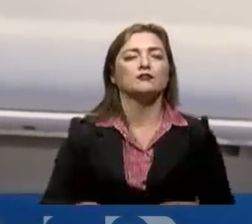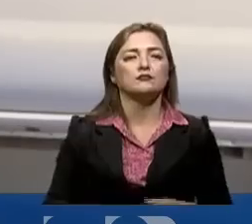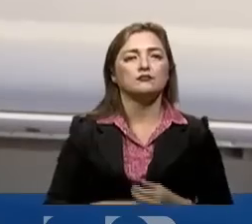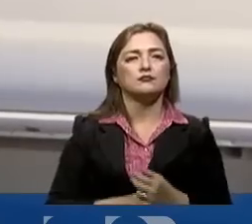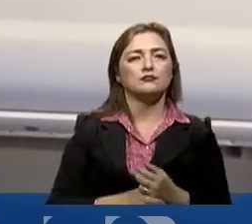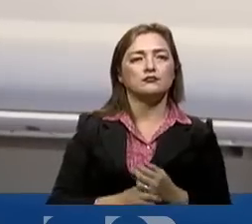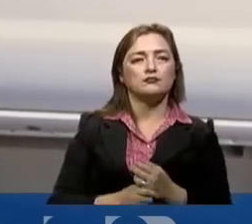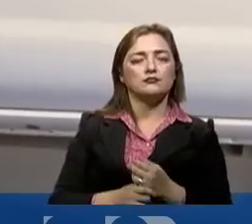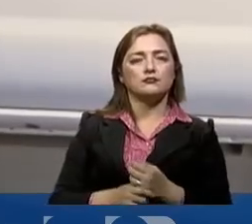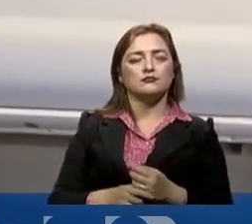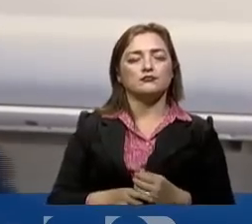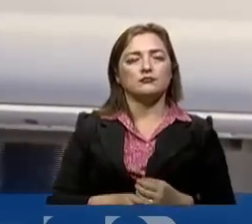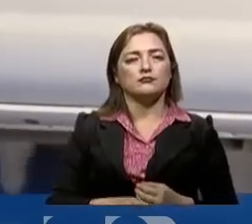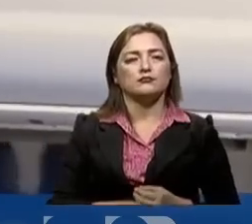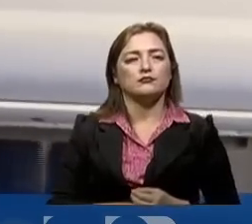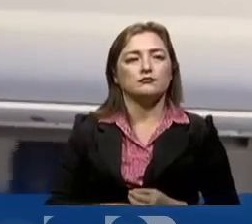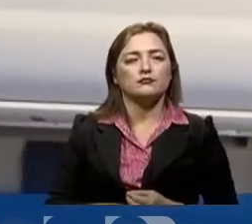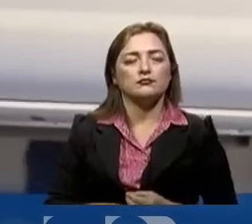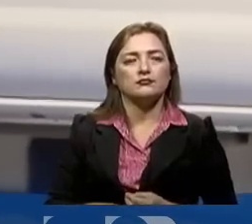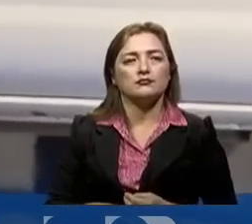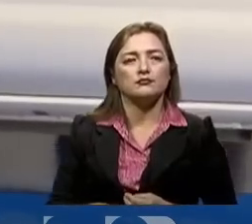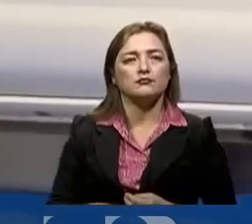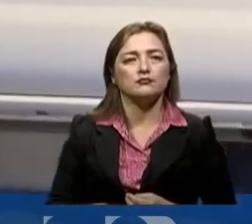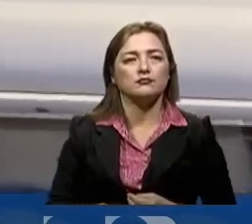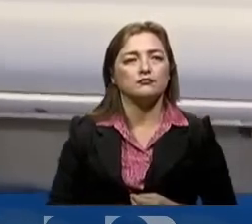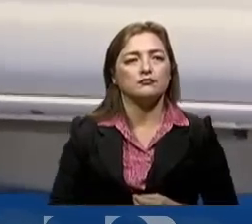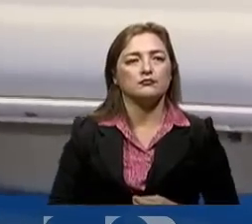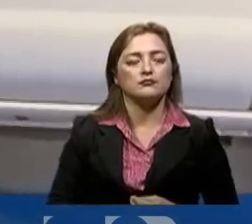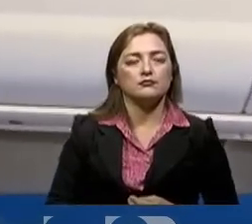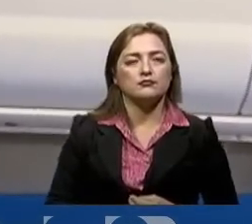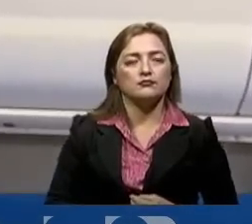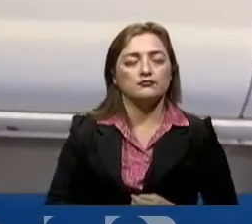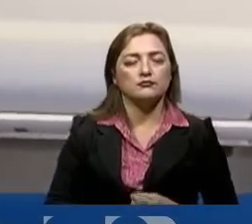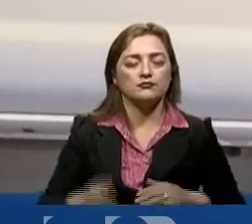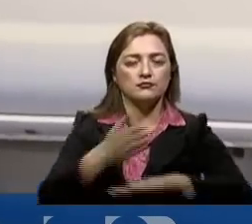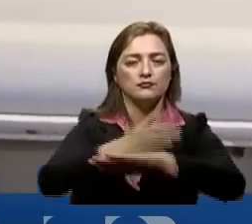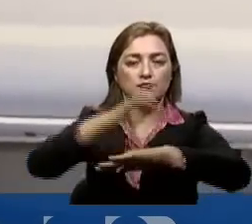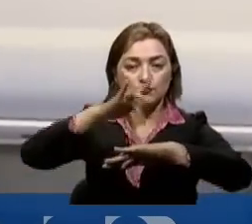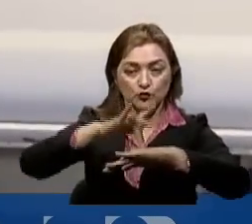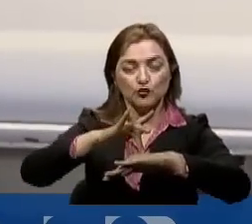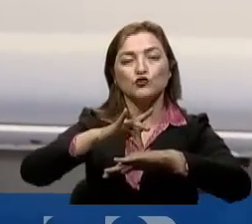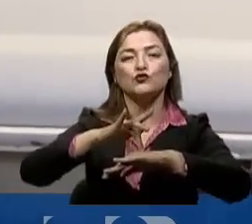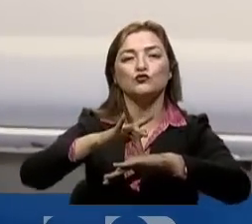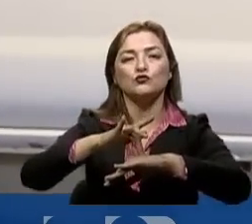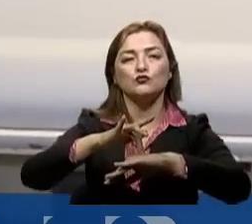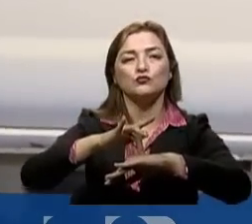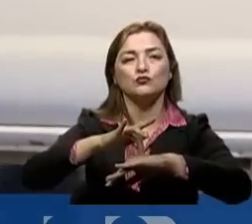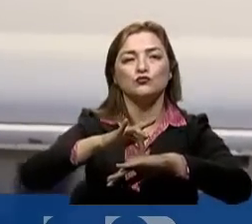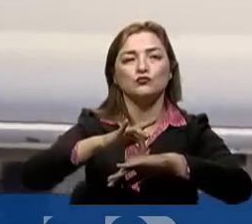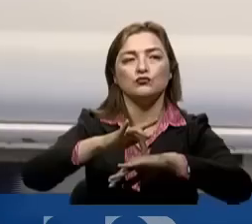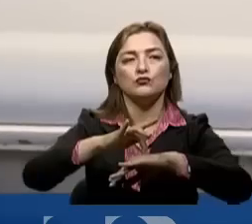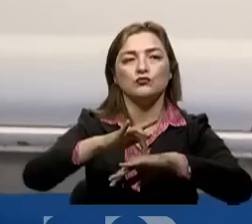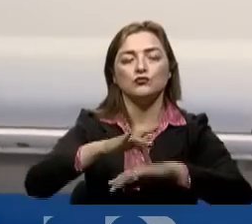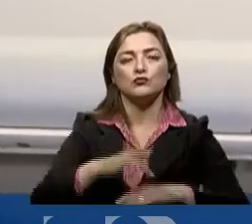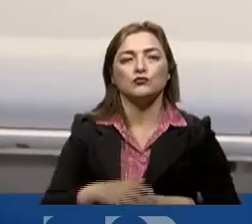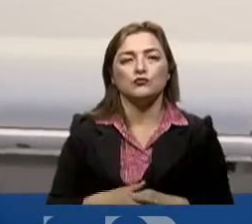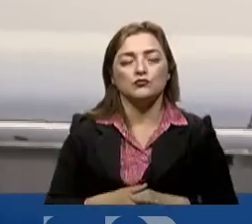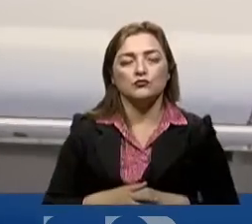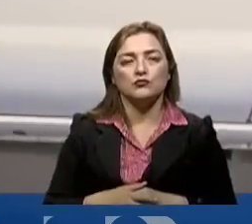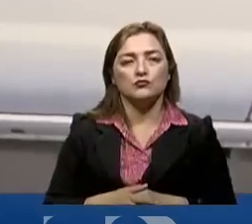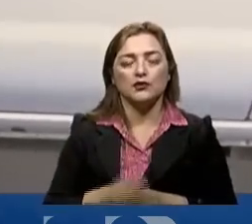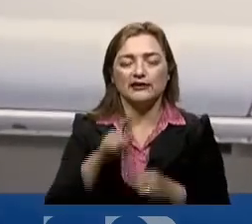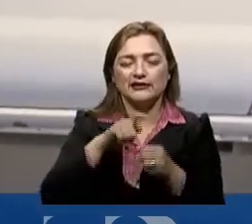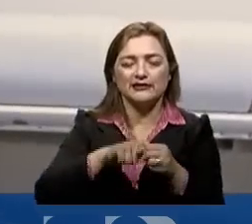estar muy atentos de cancelar previo a tomar la cita? Previo a tomar la cita debió haber registrado y